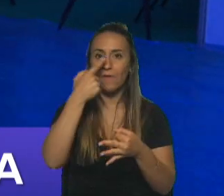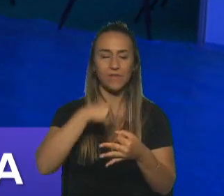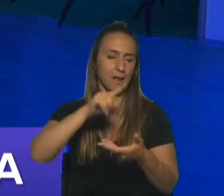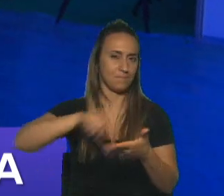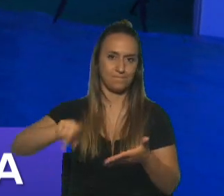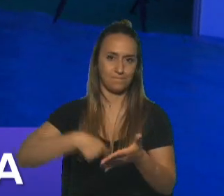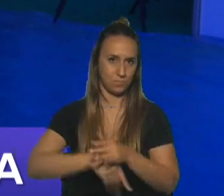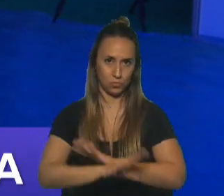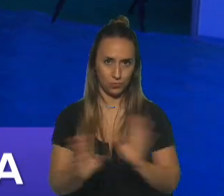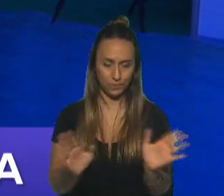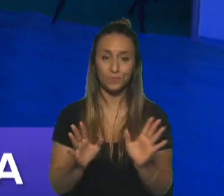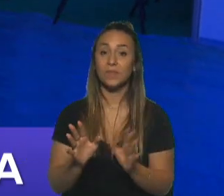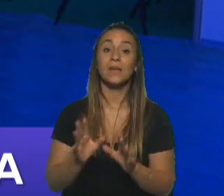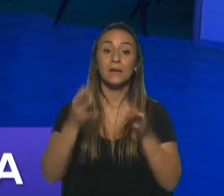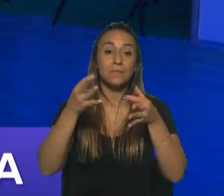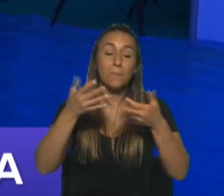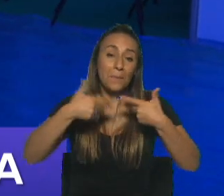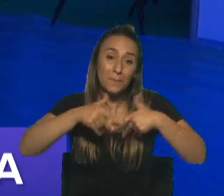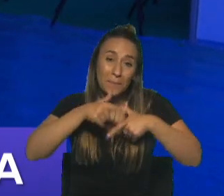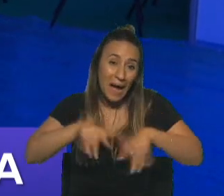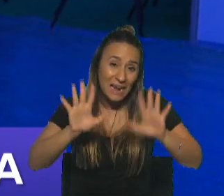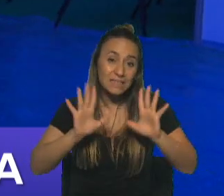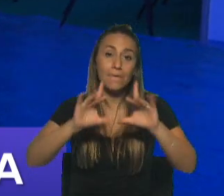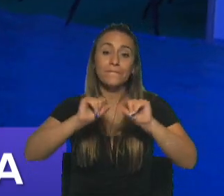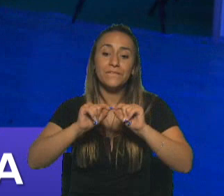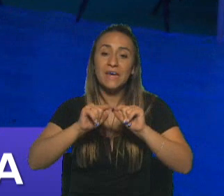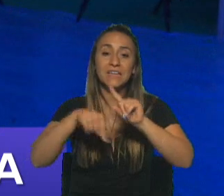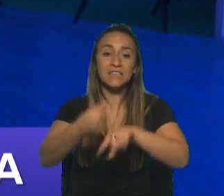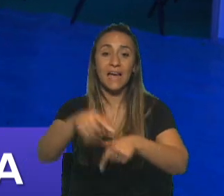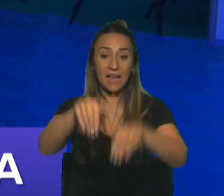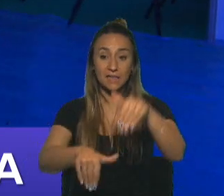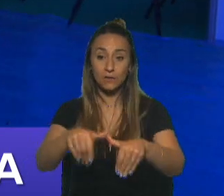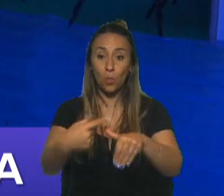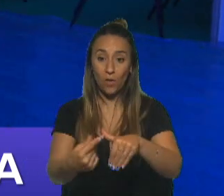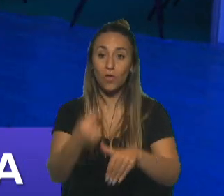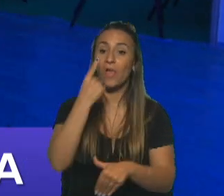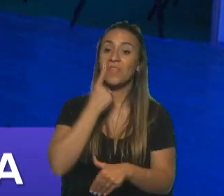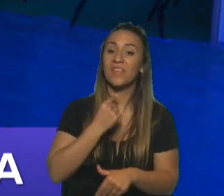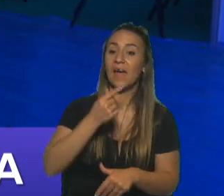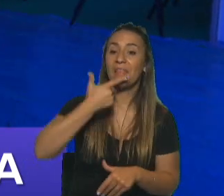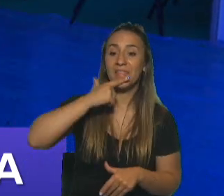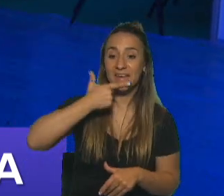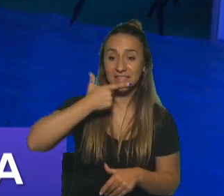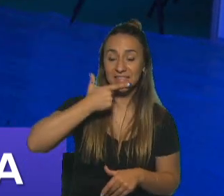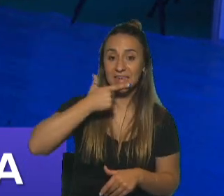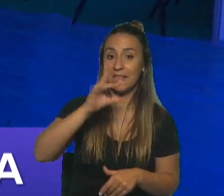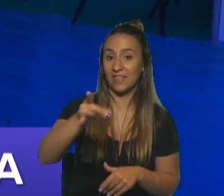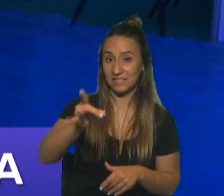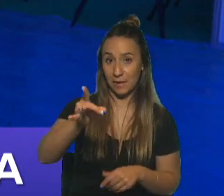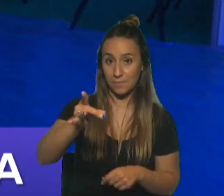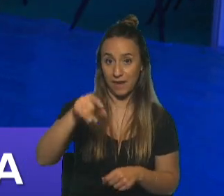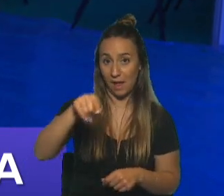en consecuencia, la fecha tentativa para que haya votación en Boca Juniors será el próximo 17